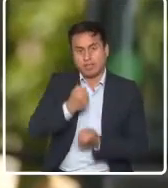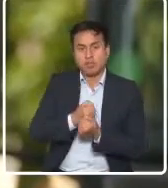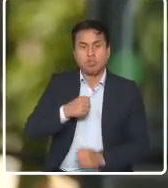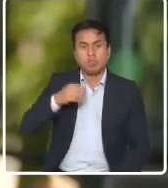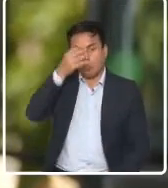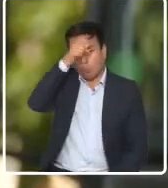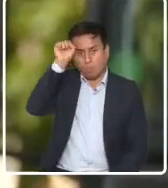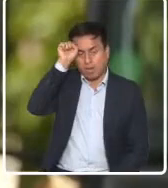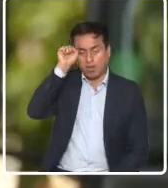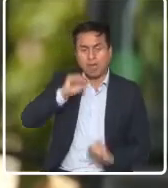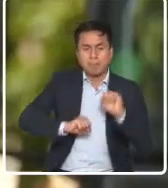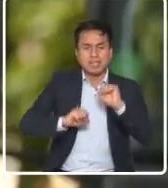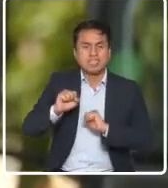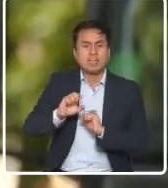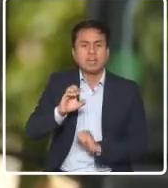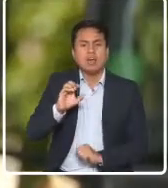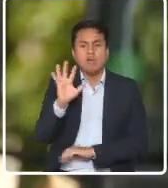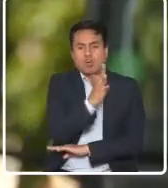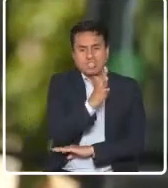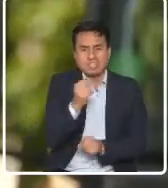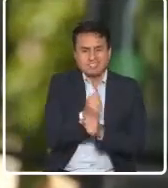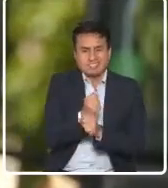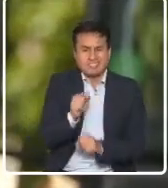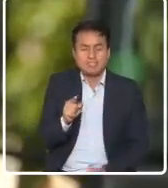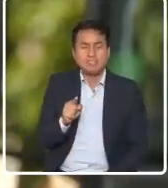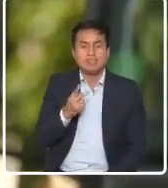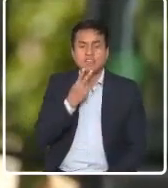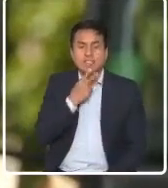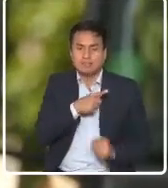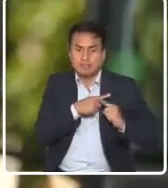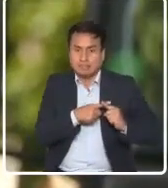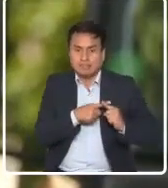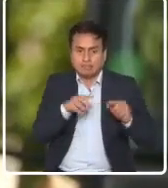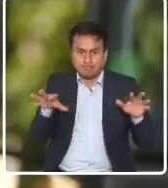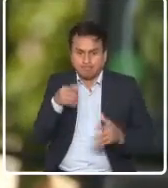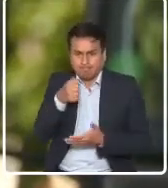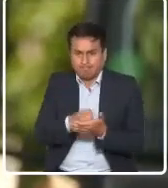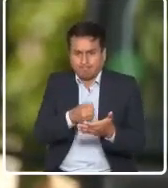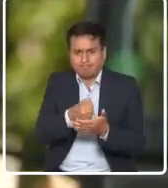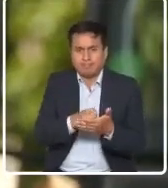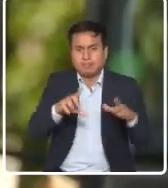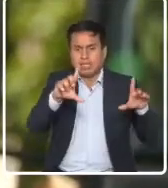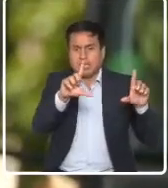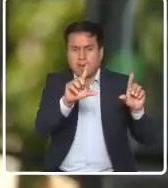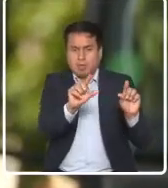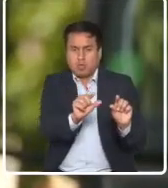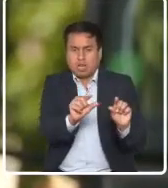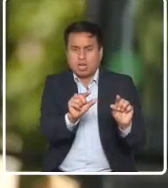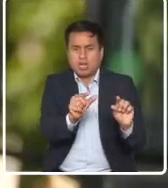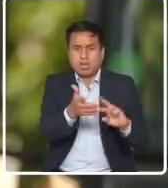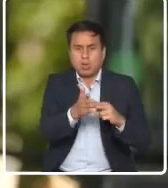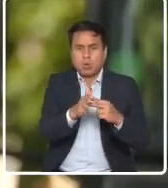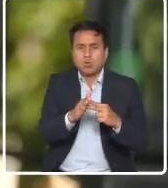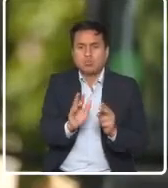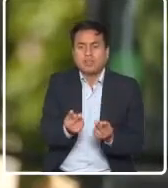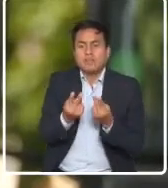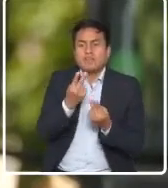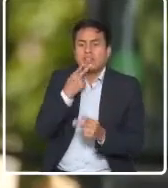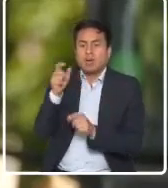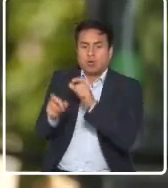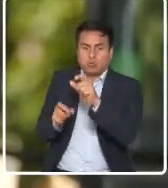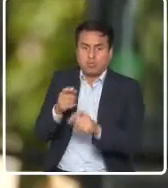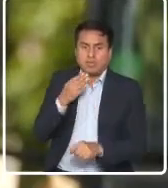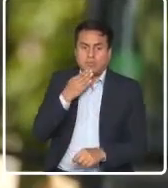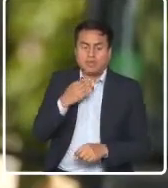Carabineros, de Bomberos, de las empresas forestales, quienes se juegan la vida por aminorar los costos y salvar la vida de